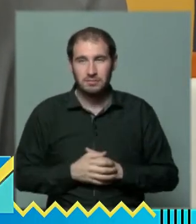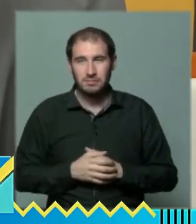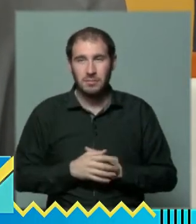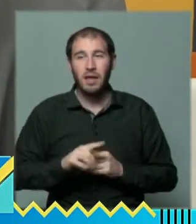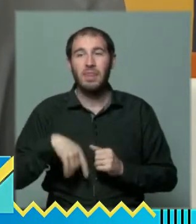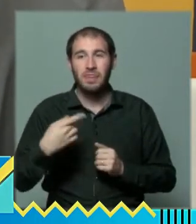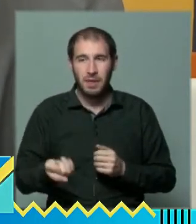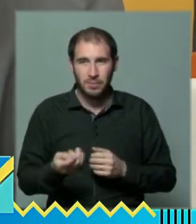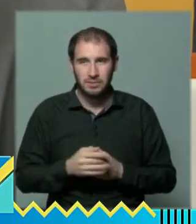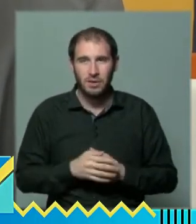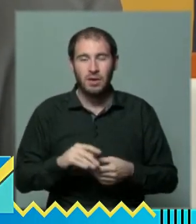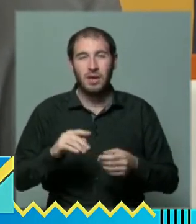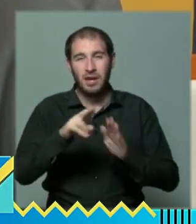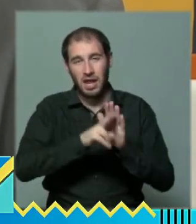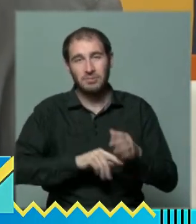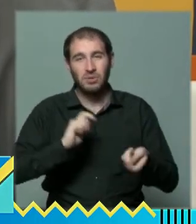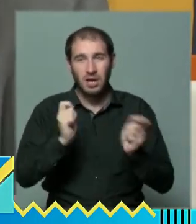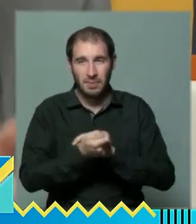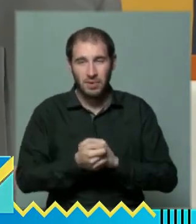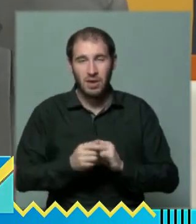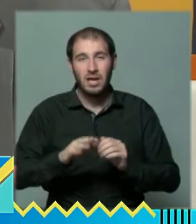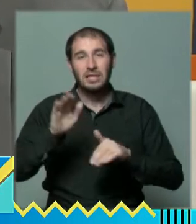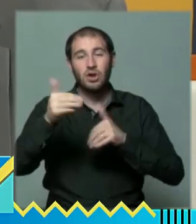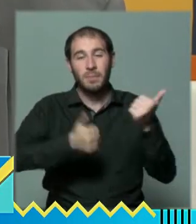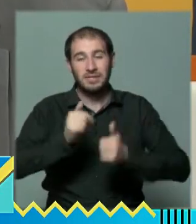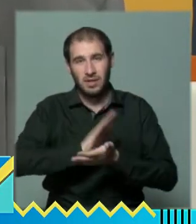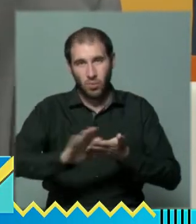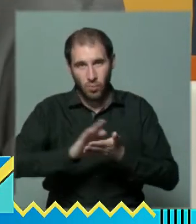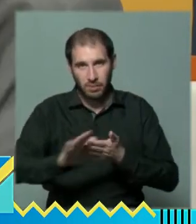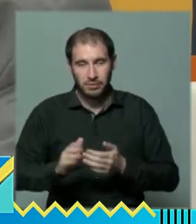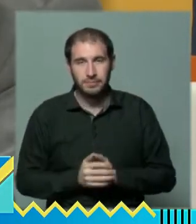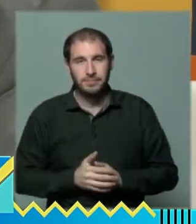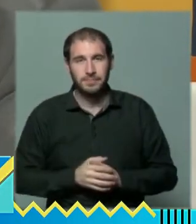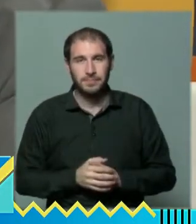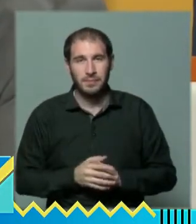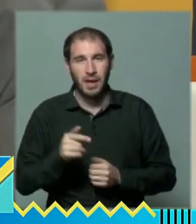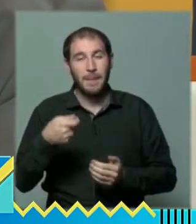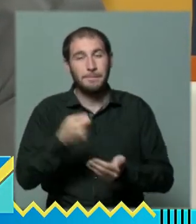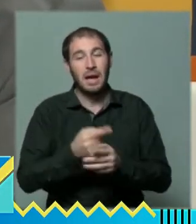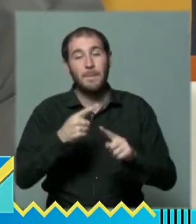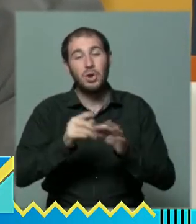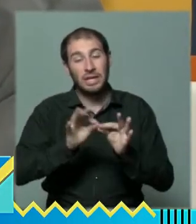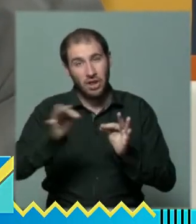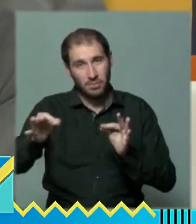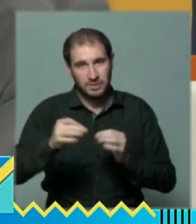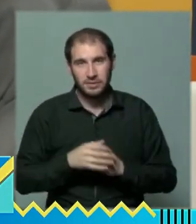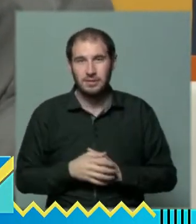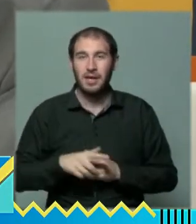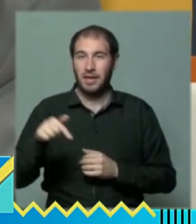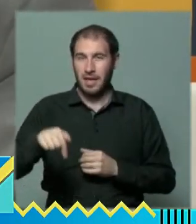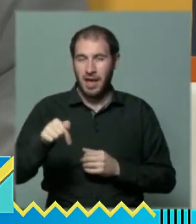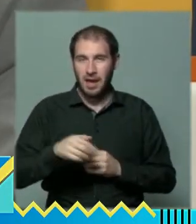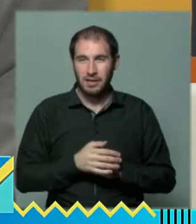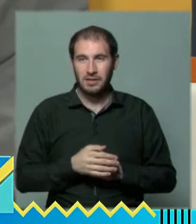hacían Después pagar, pero no lo llevaban se preso. cambió el régimen con la nueva licitación, donde el cual se paga por kilómetro de recorrido, entonces ahí